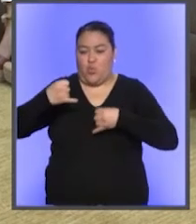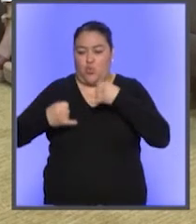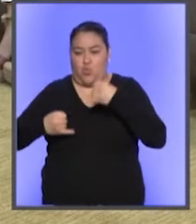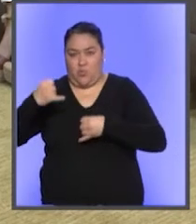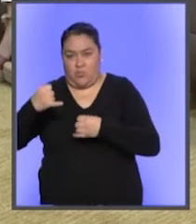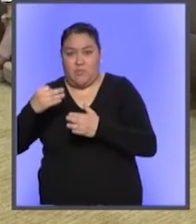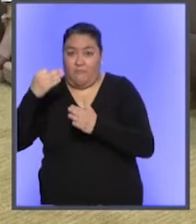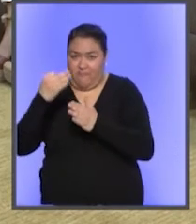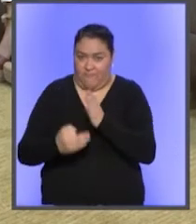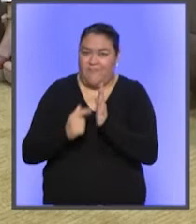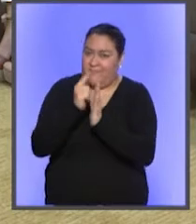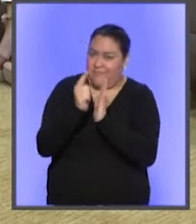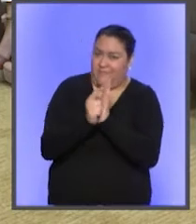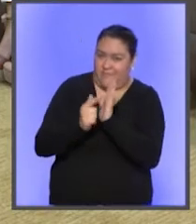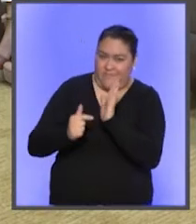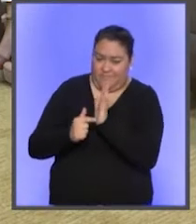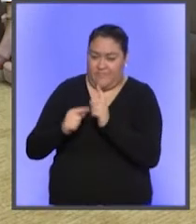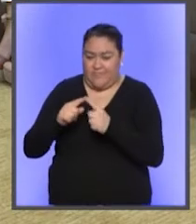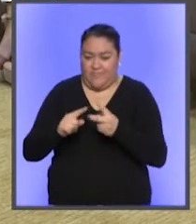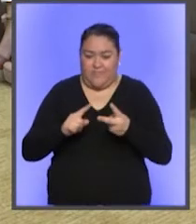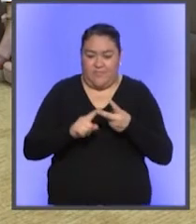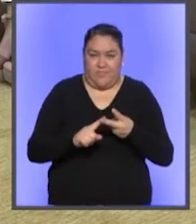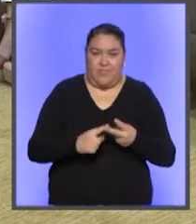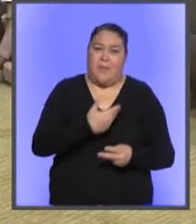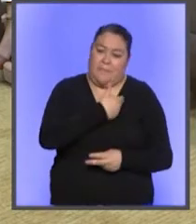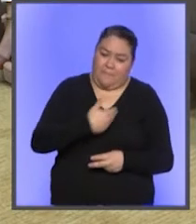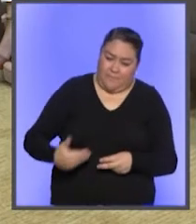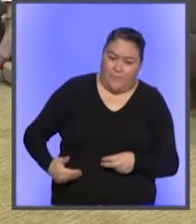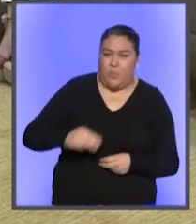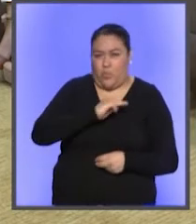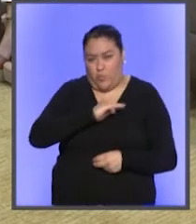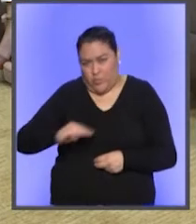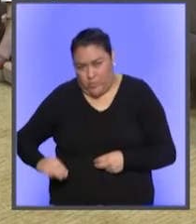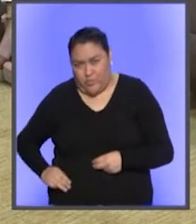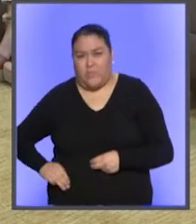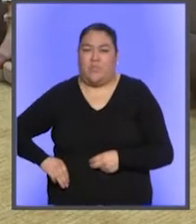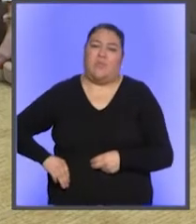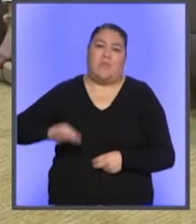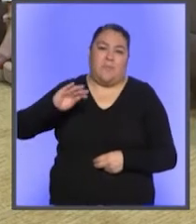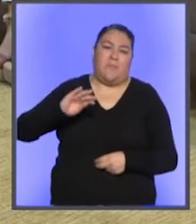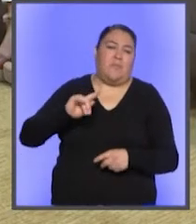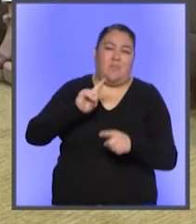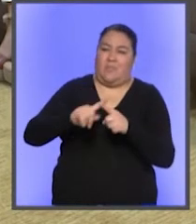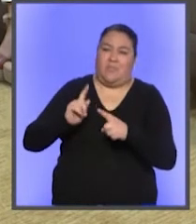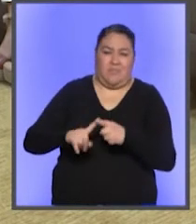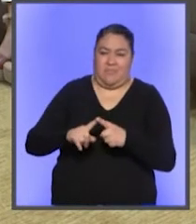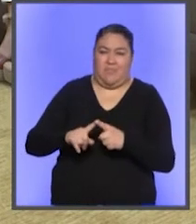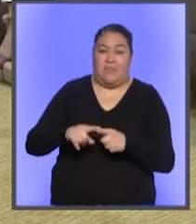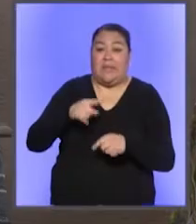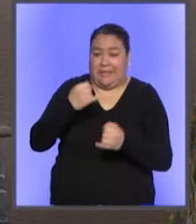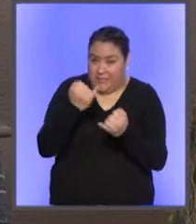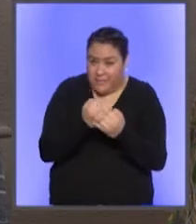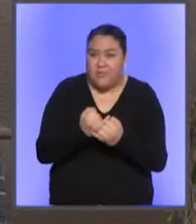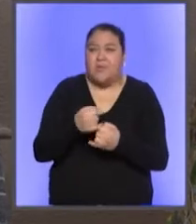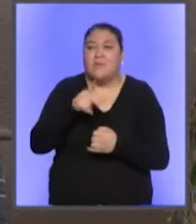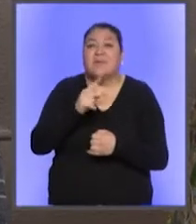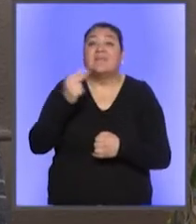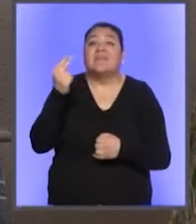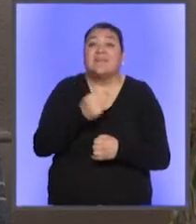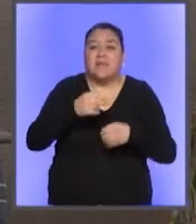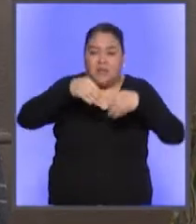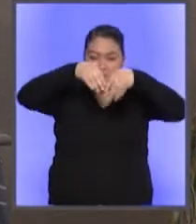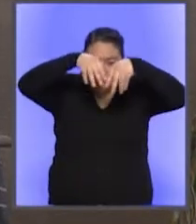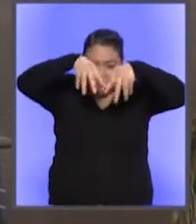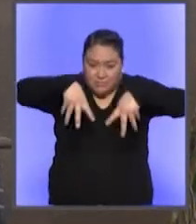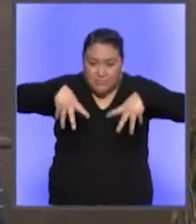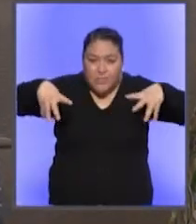el ámbito jurisdiccional como en el ámbito de los ejecutivos locales y federales sobre todo y creo que lo importante es